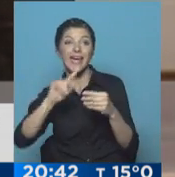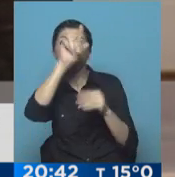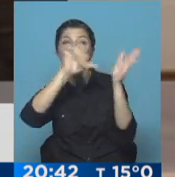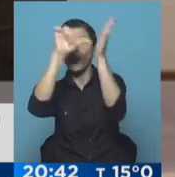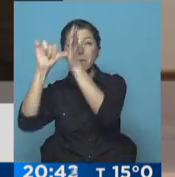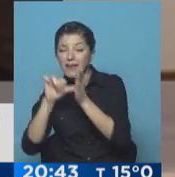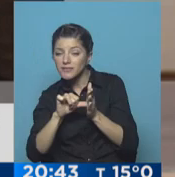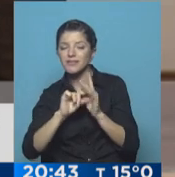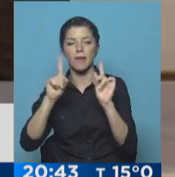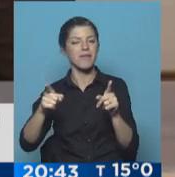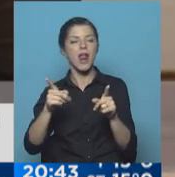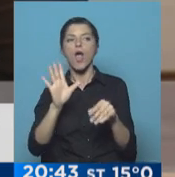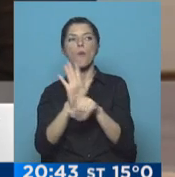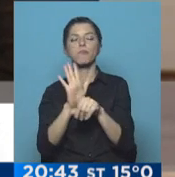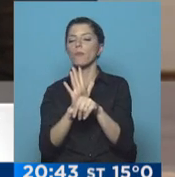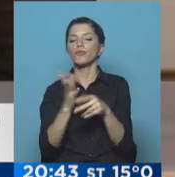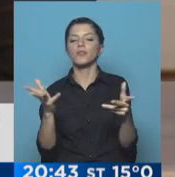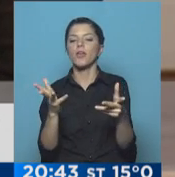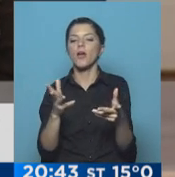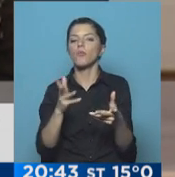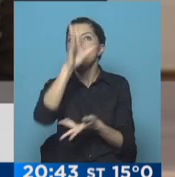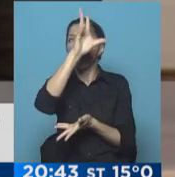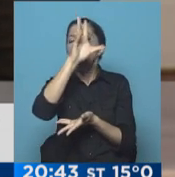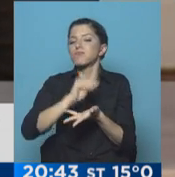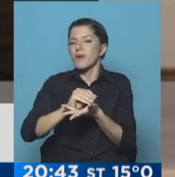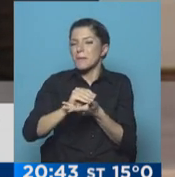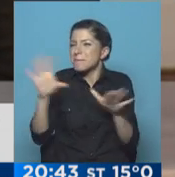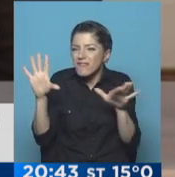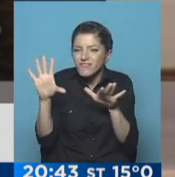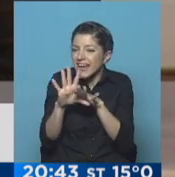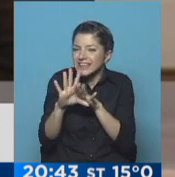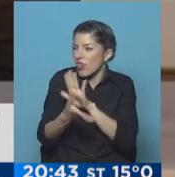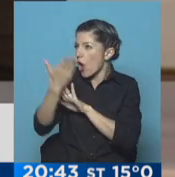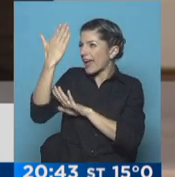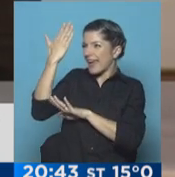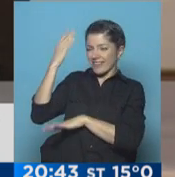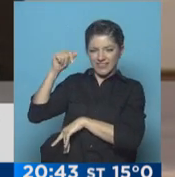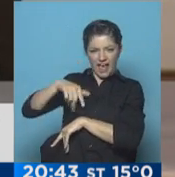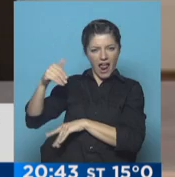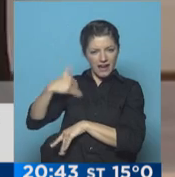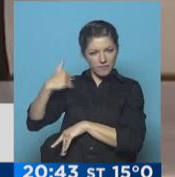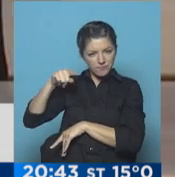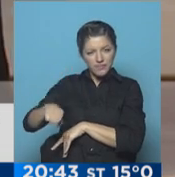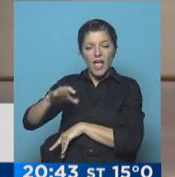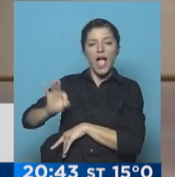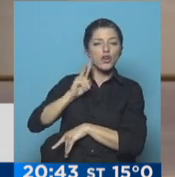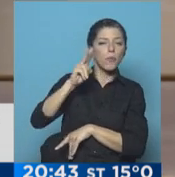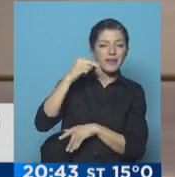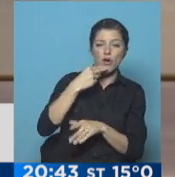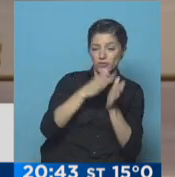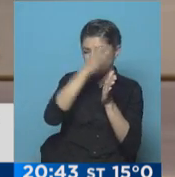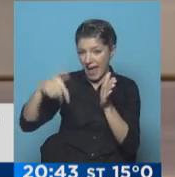una radiografía perfecta de lo que ha pasado en nuestro país desde el año 2011 a la fecha. Por